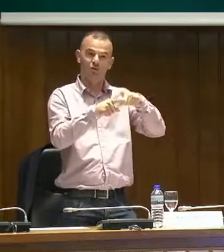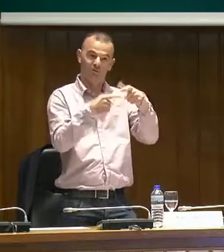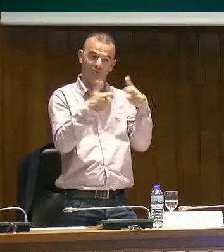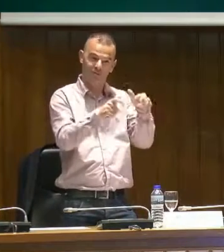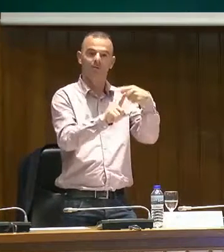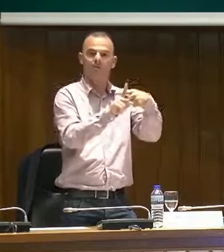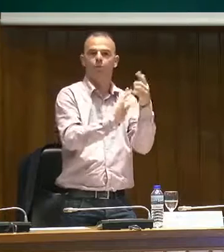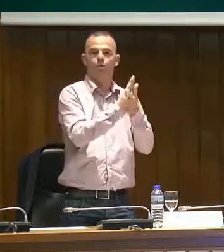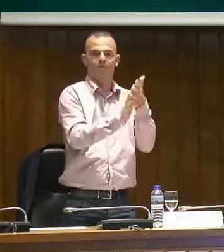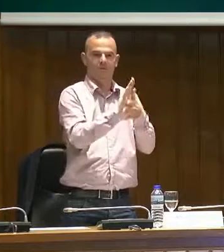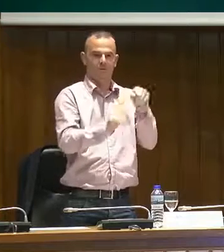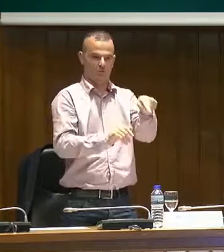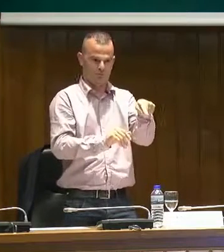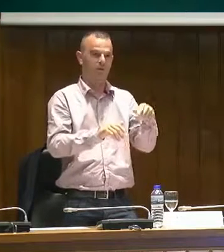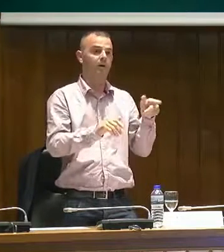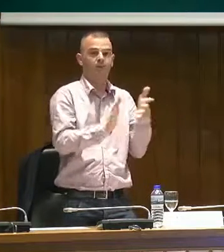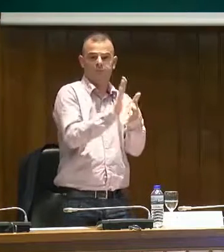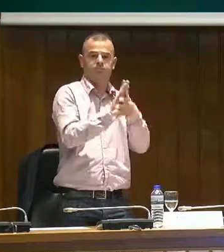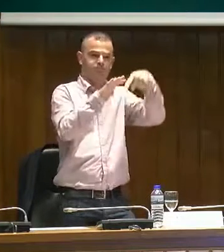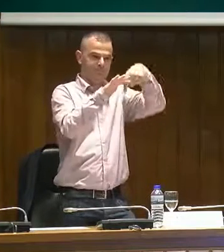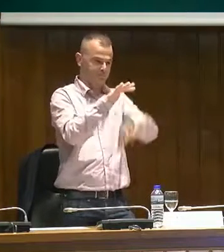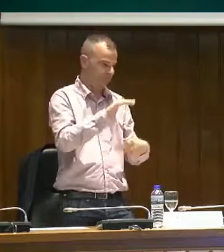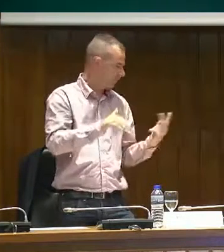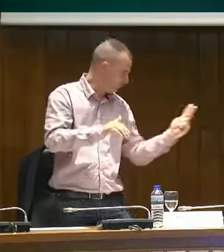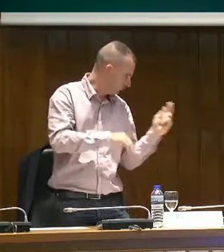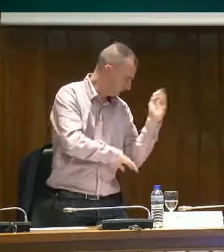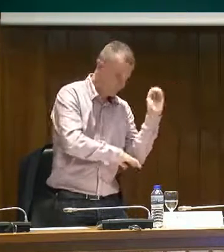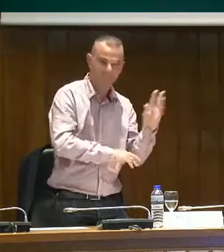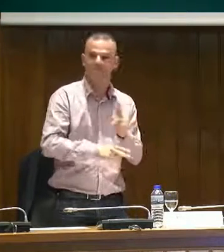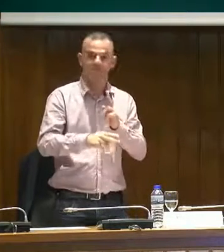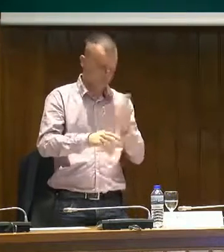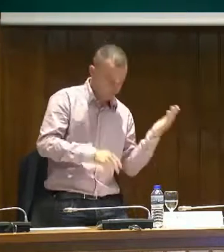va a tratar sobre géneros periodísticos y lengua de signos.